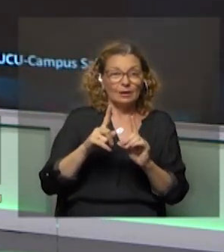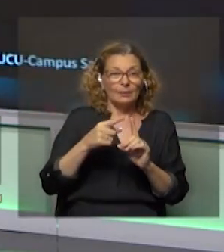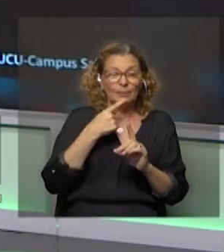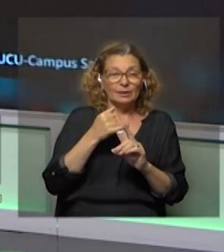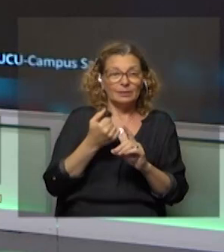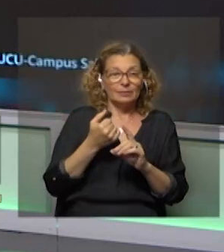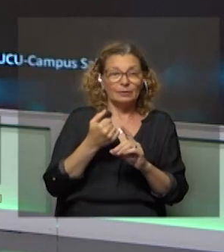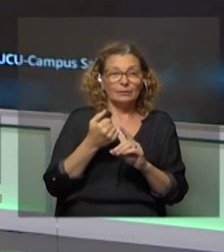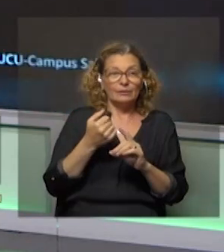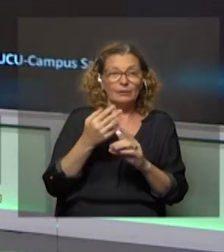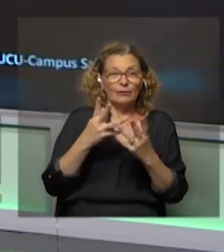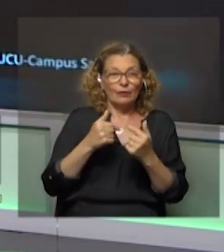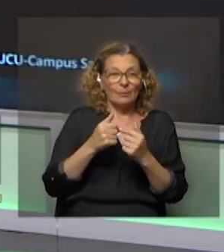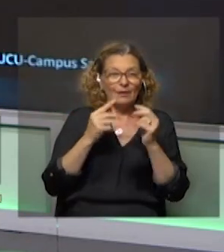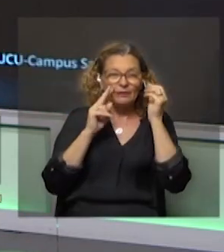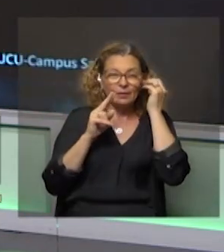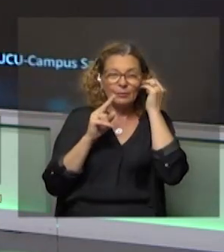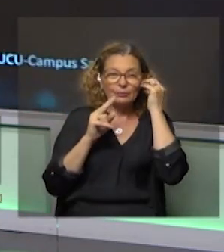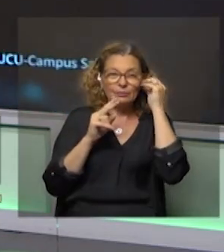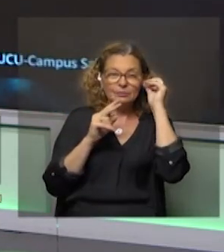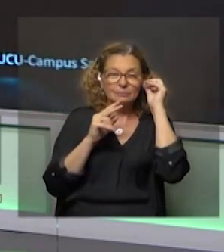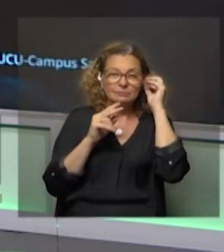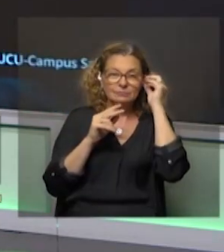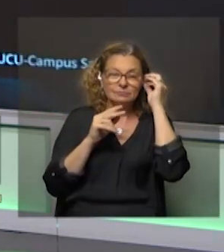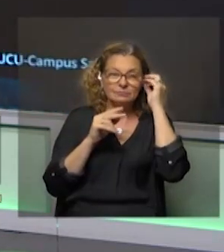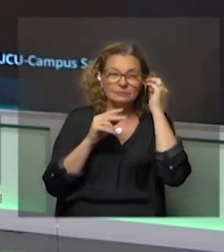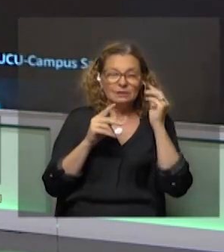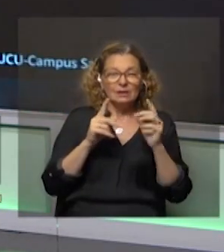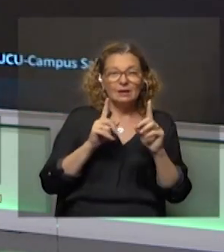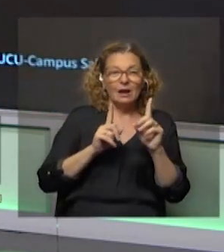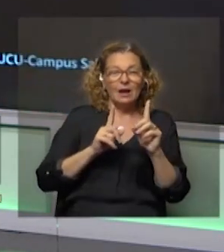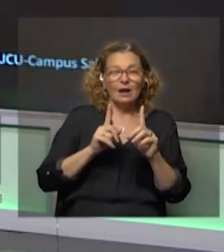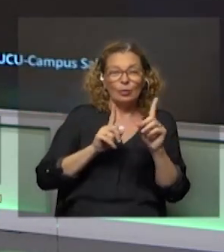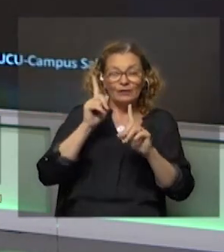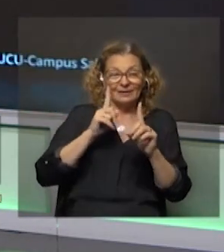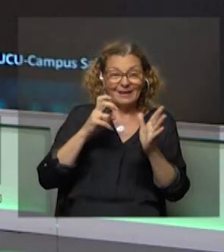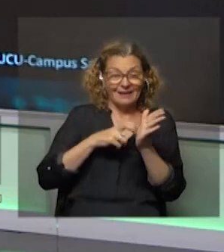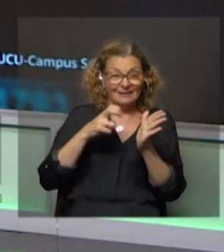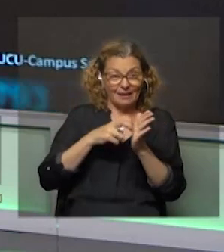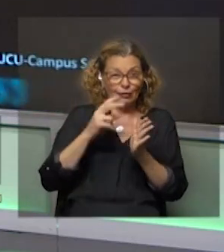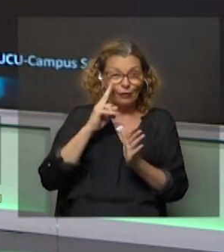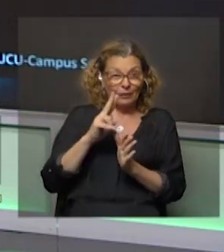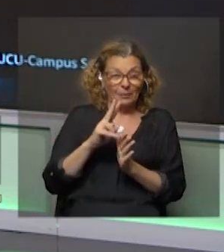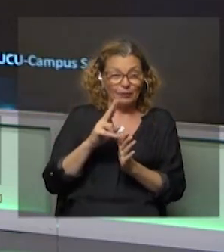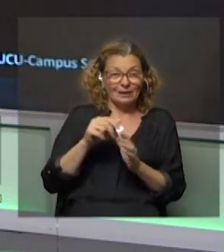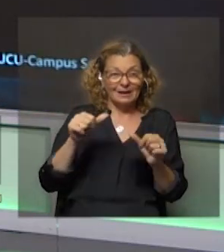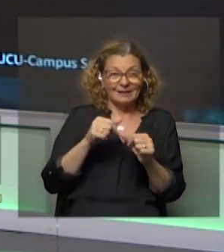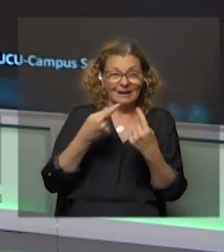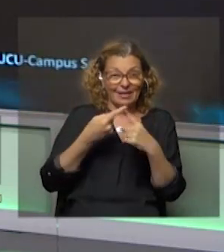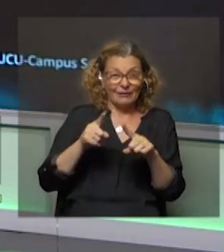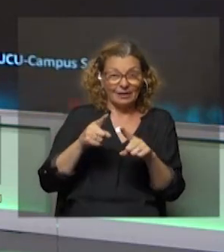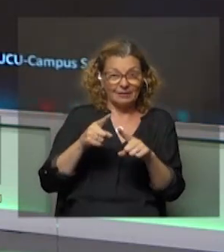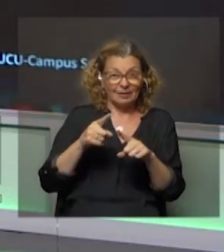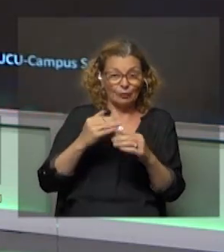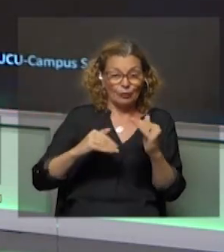son relevadas justamente por este indicador que elabora la Universidad Católica en el campus y vemos que en algunos casos las diferencias son